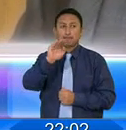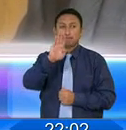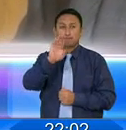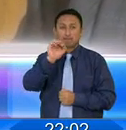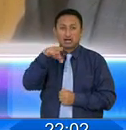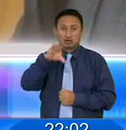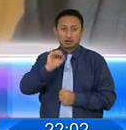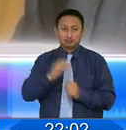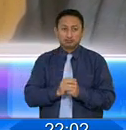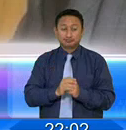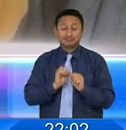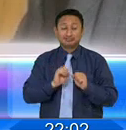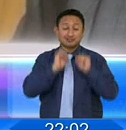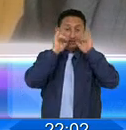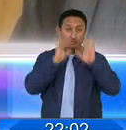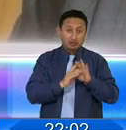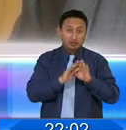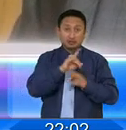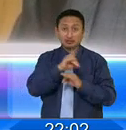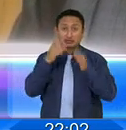septiembre a diciembre del año